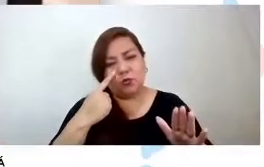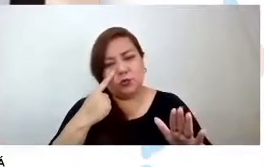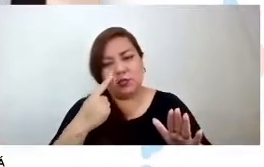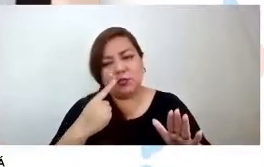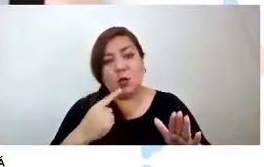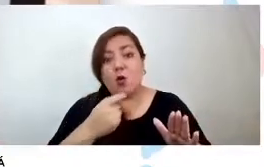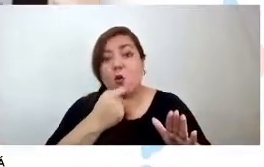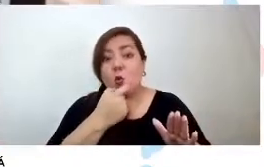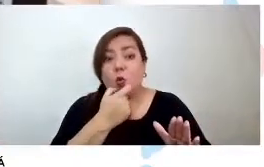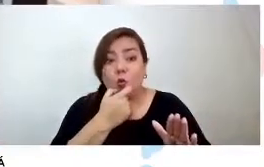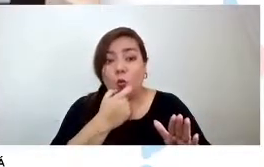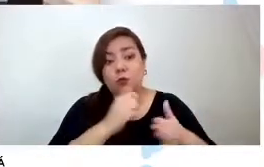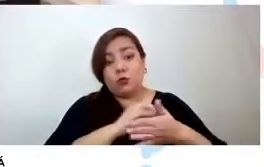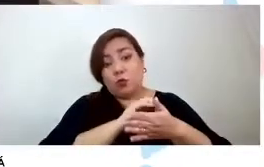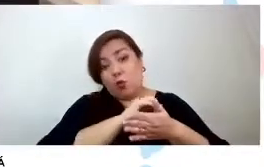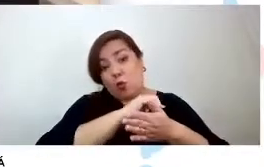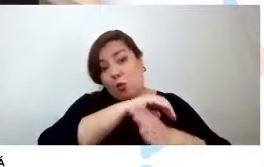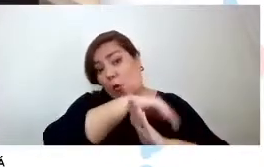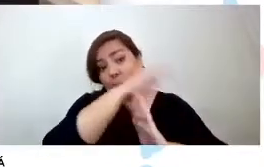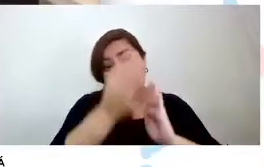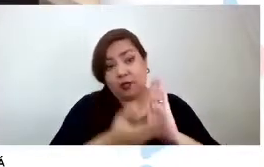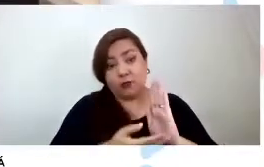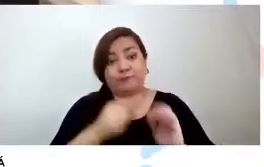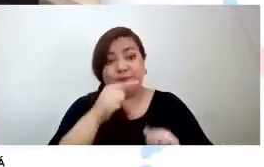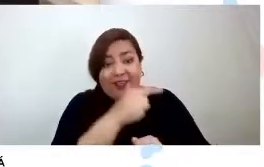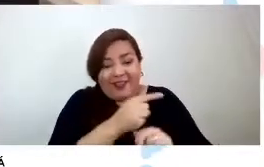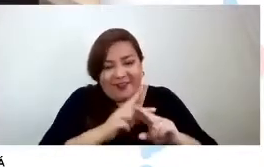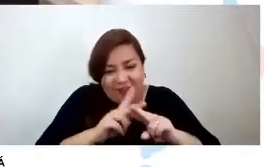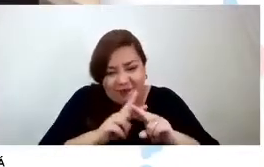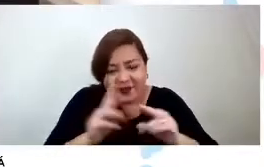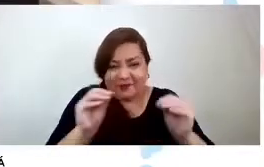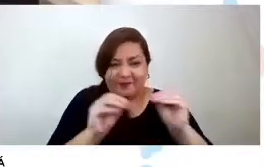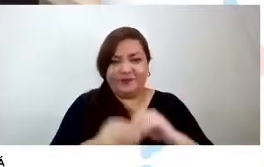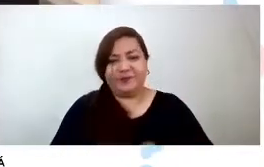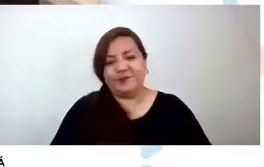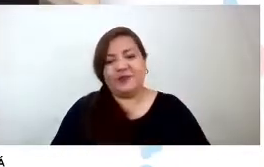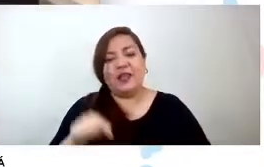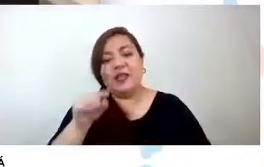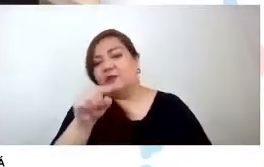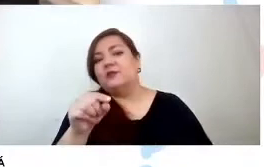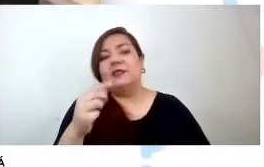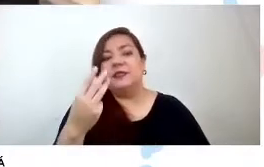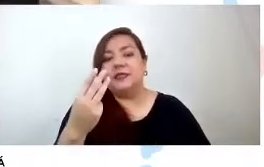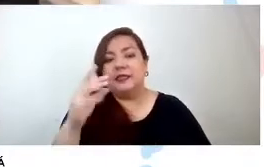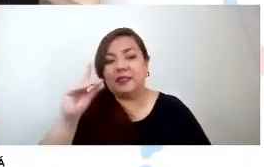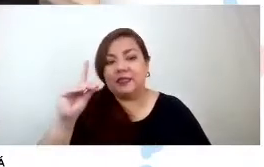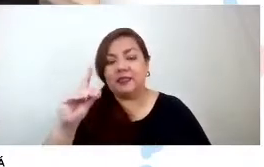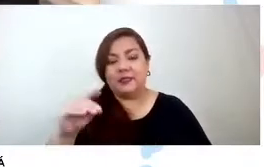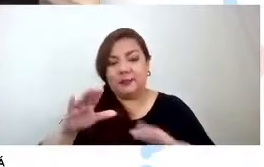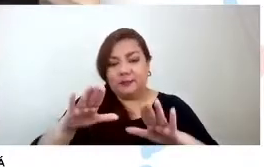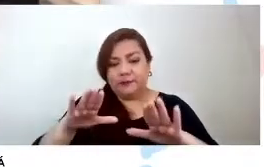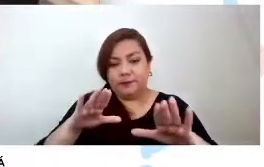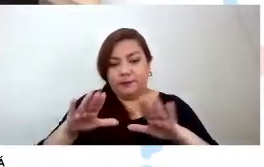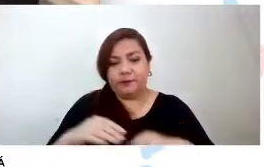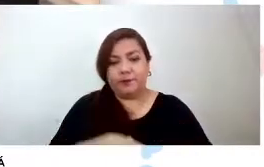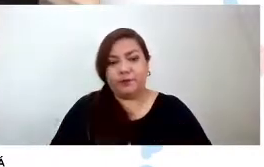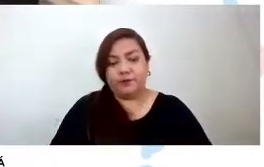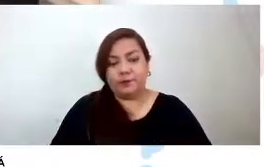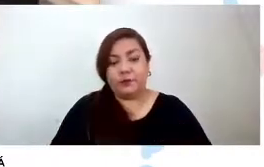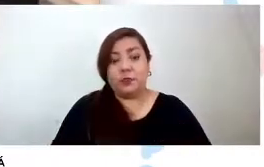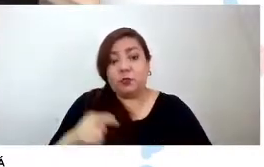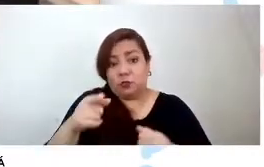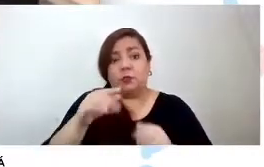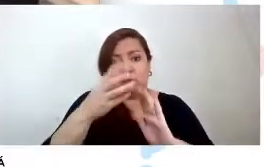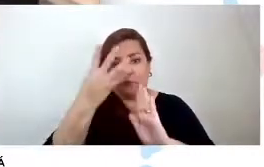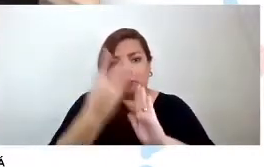huesos completos, conforme ella los va armando. Esto está en 3D y además están para libre descarga, o